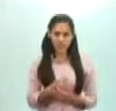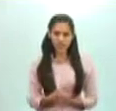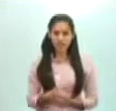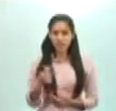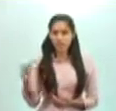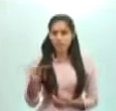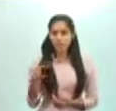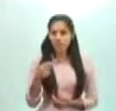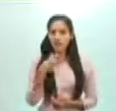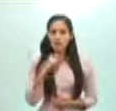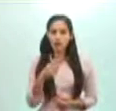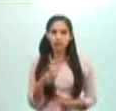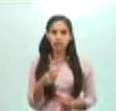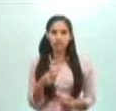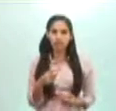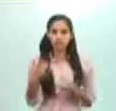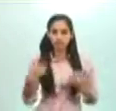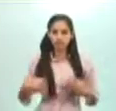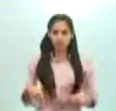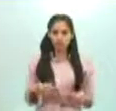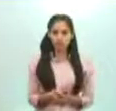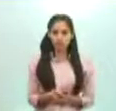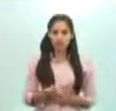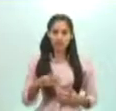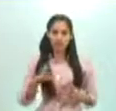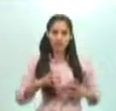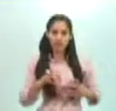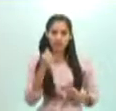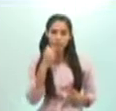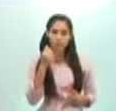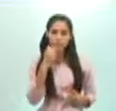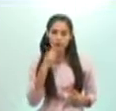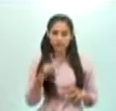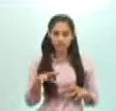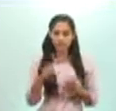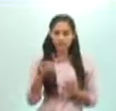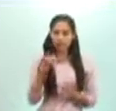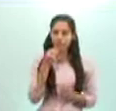un modo más absorbente y para nada discriminatorio.